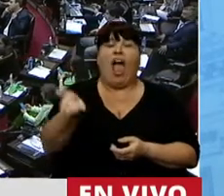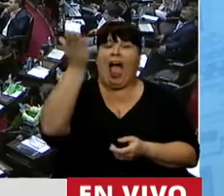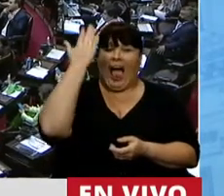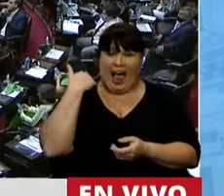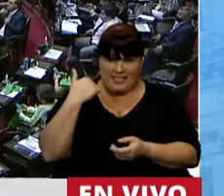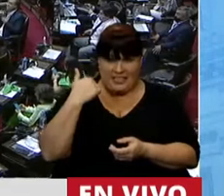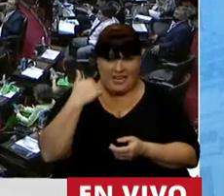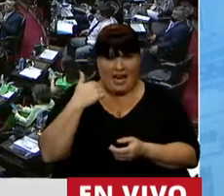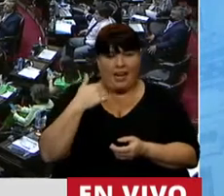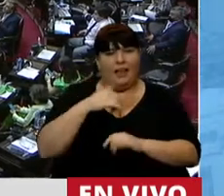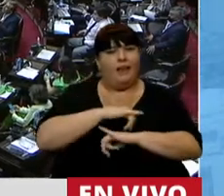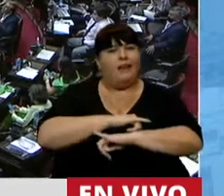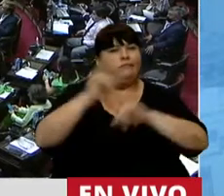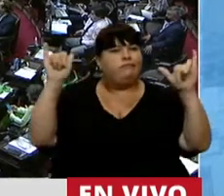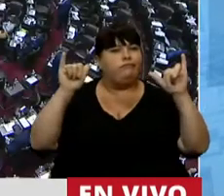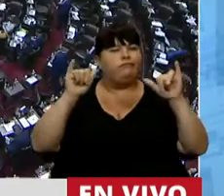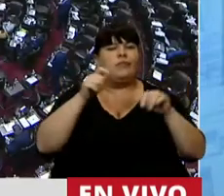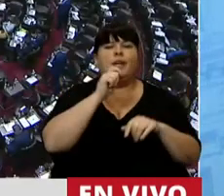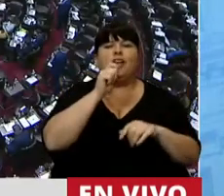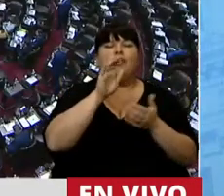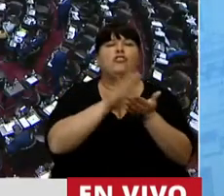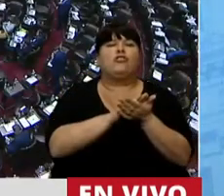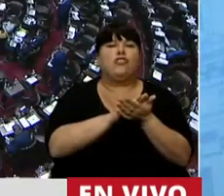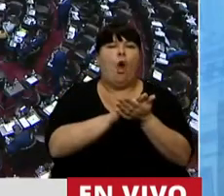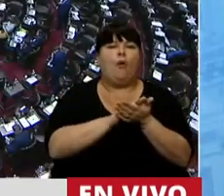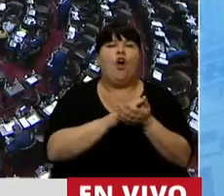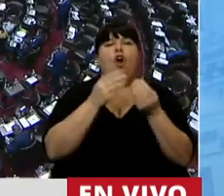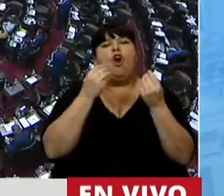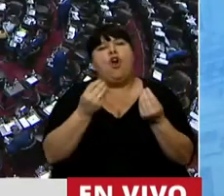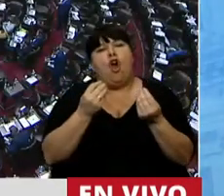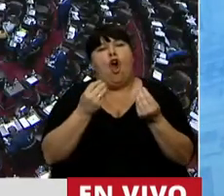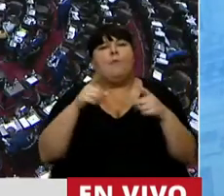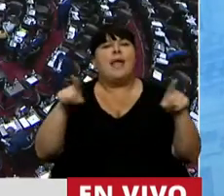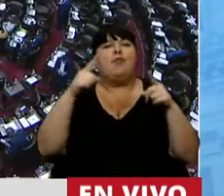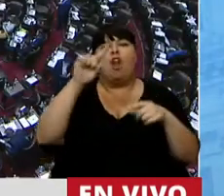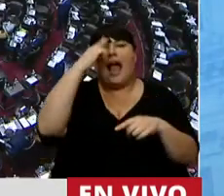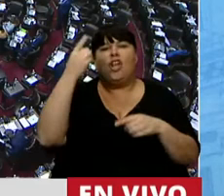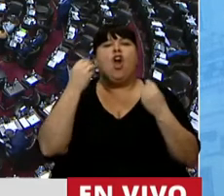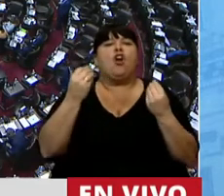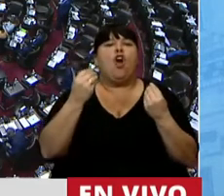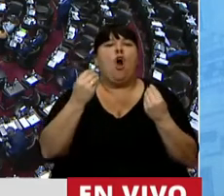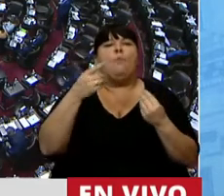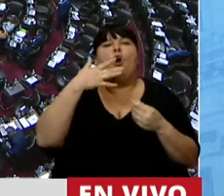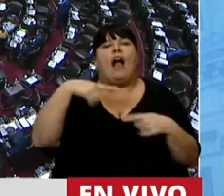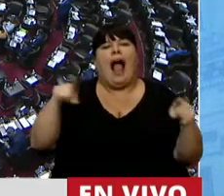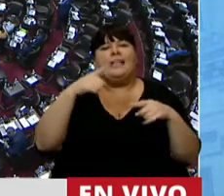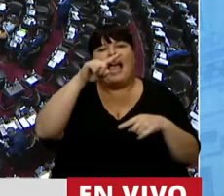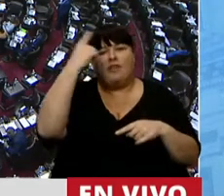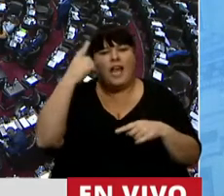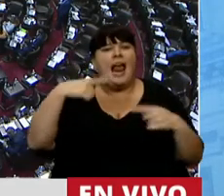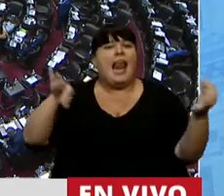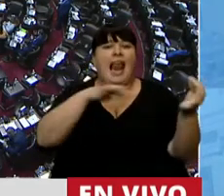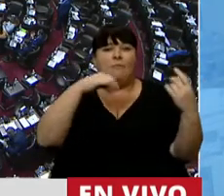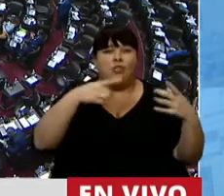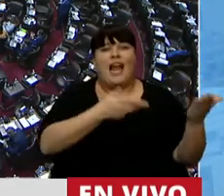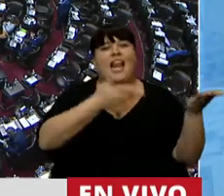ayer, sacó una nota referida a cómo tocaban el himno nacional, cómo lo interpretaban las orquestas